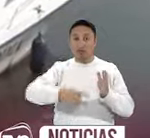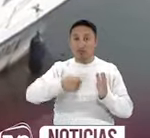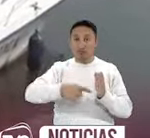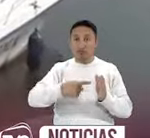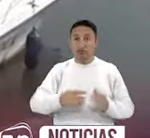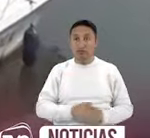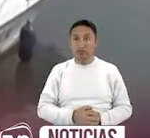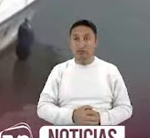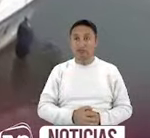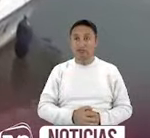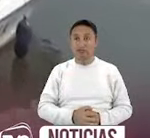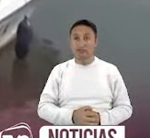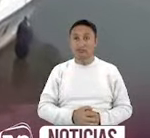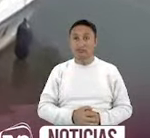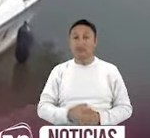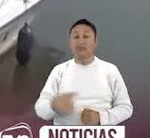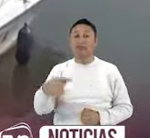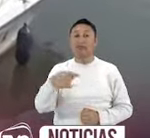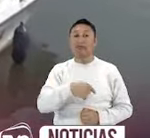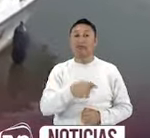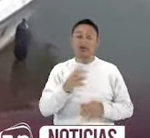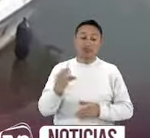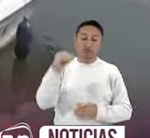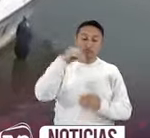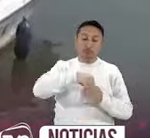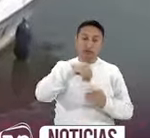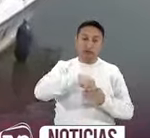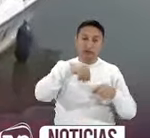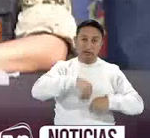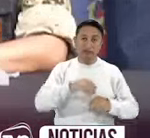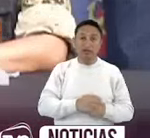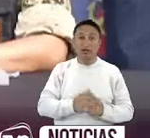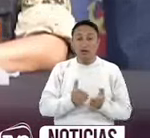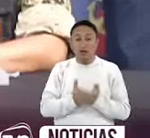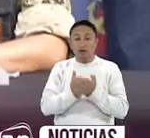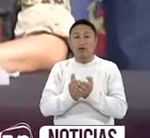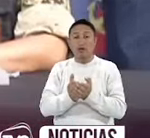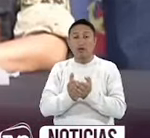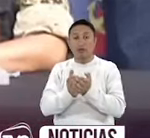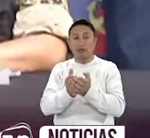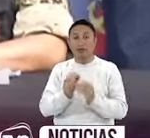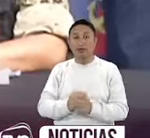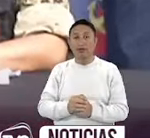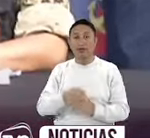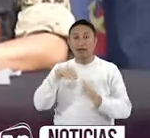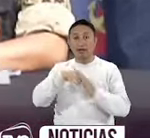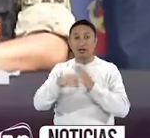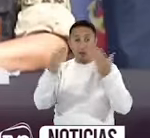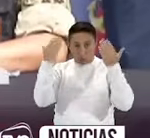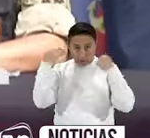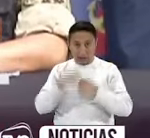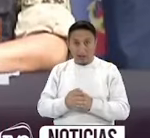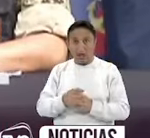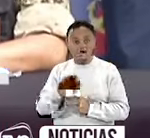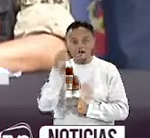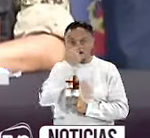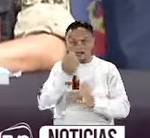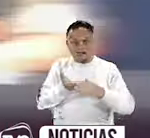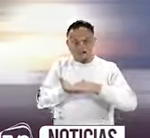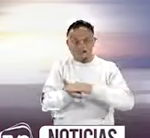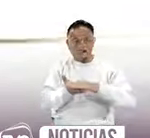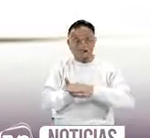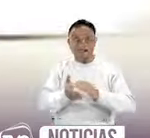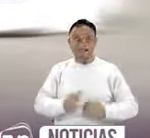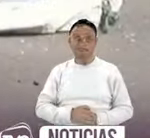estarían destinadas a contaminar los buques mercantes que ingresan al Golfo de Guayaquil y al puerto de Pozorca. El